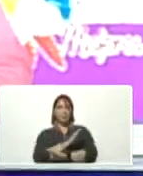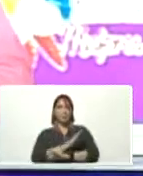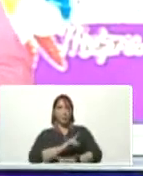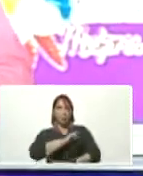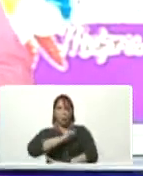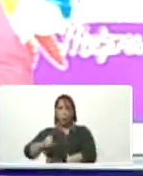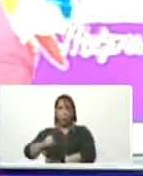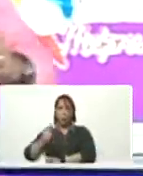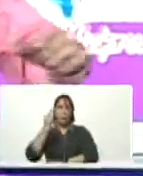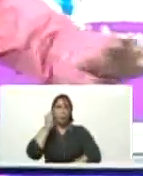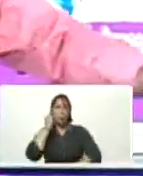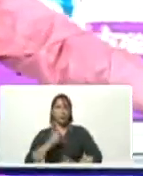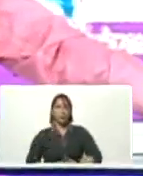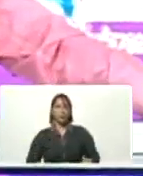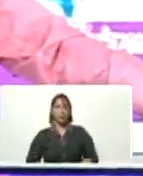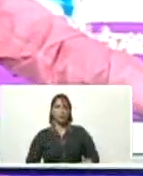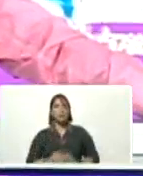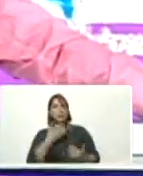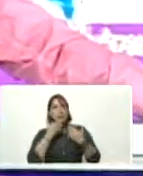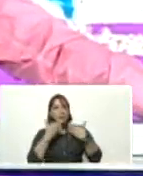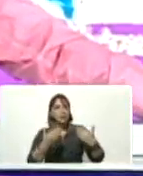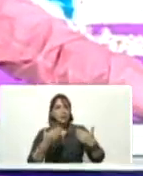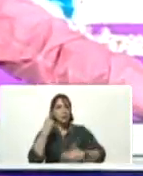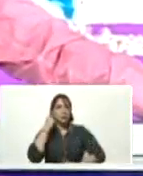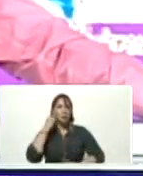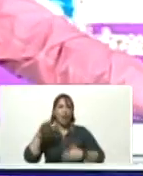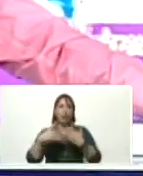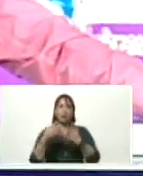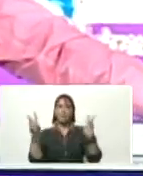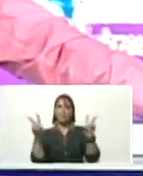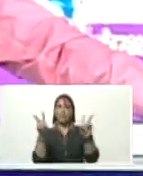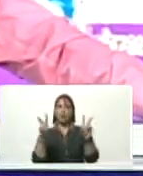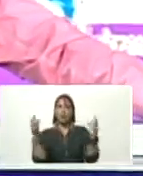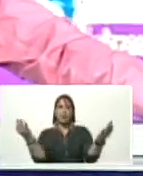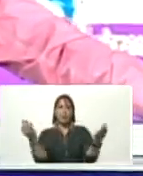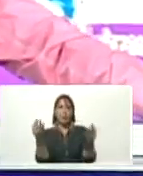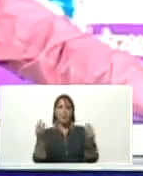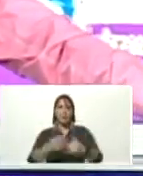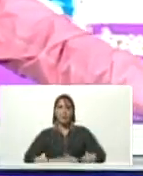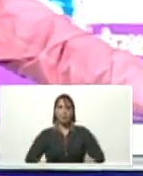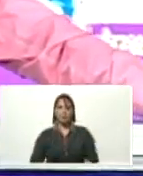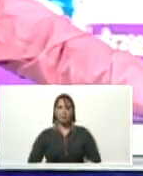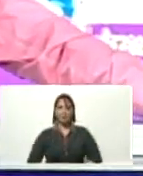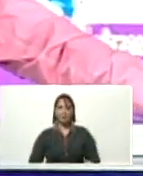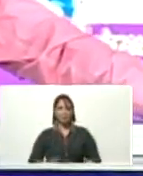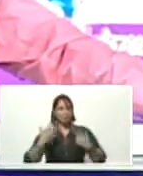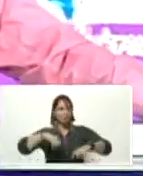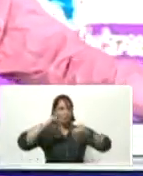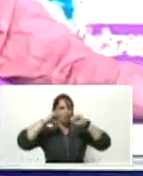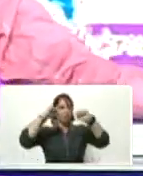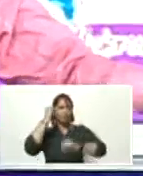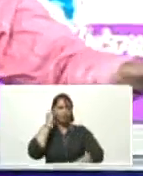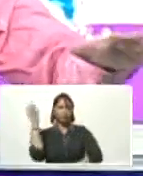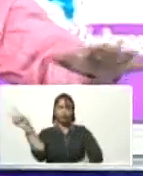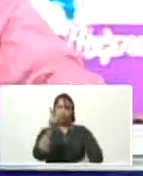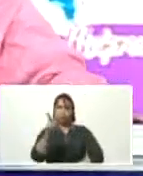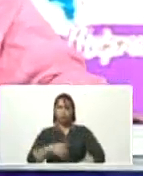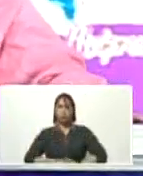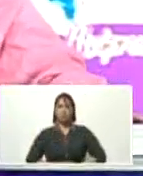manda. Adelante, gracias mujeres. ¡Hasta la victoria siempre! ¡Que viva la mujer